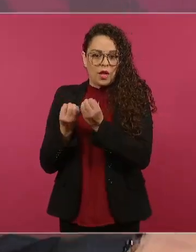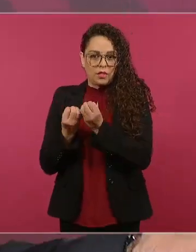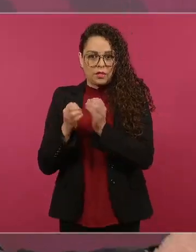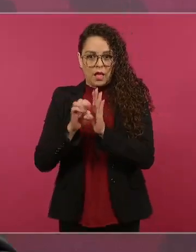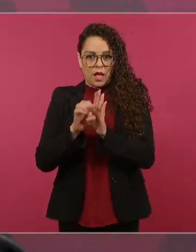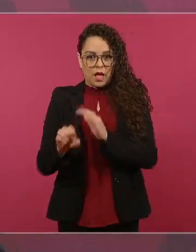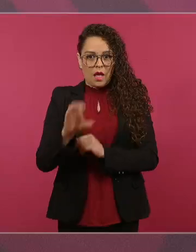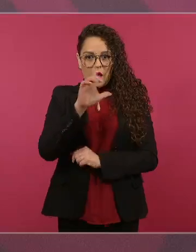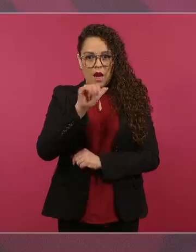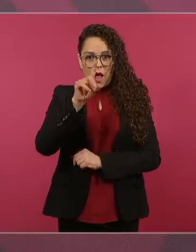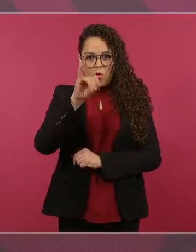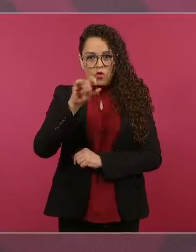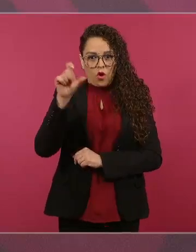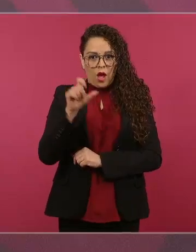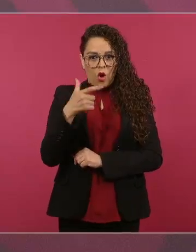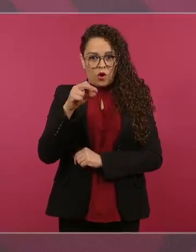no.